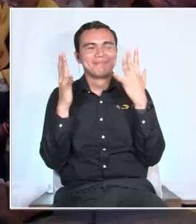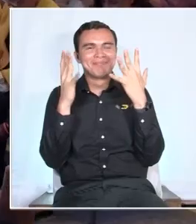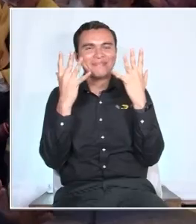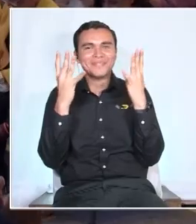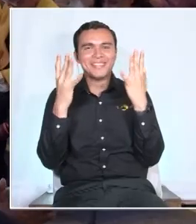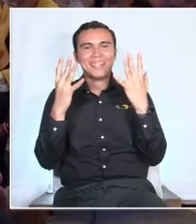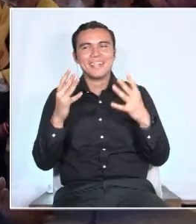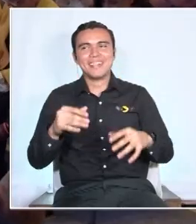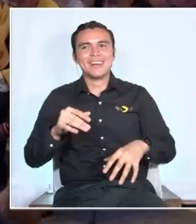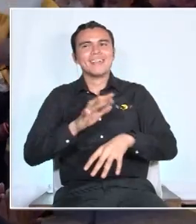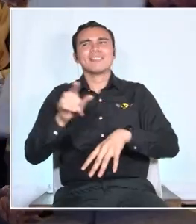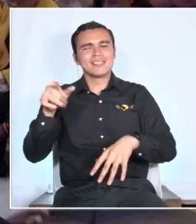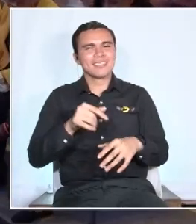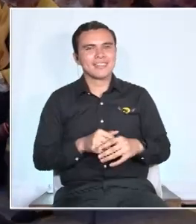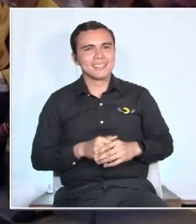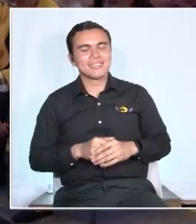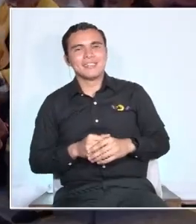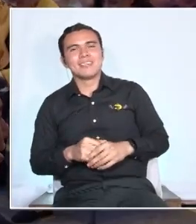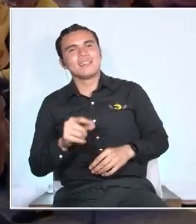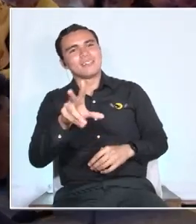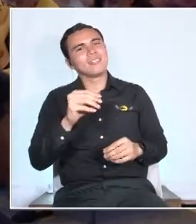Toca a tu vecino y dile, no dejes que el fuego se apague.